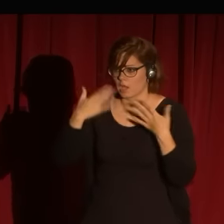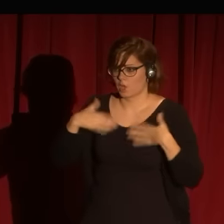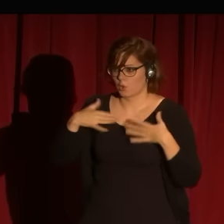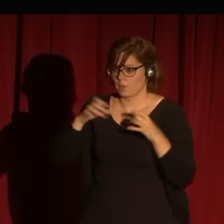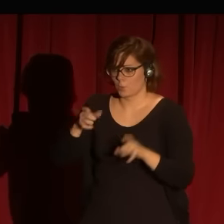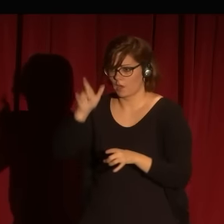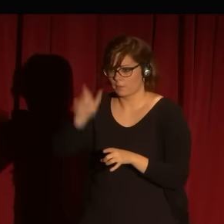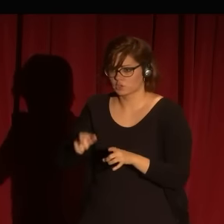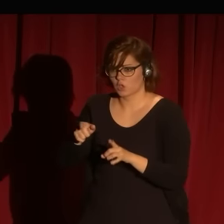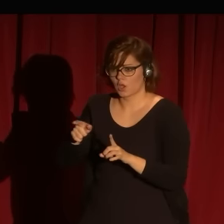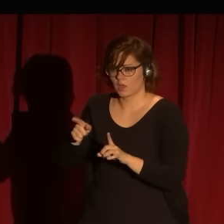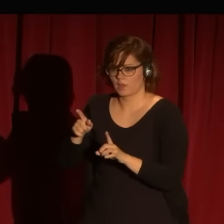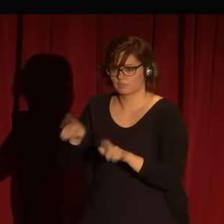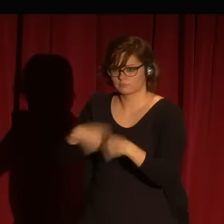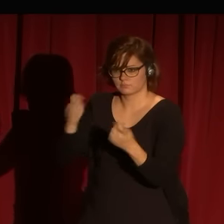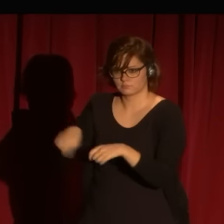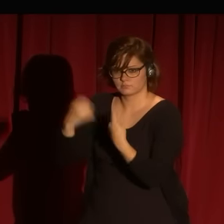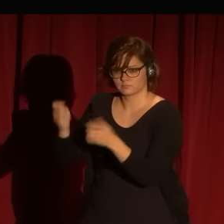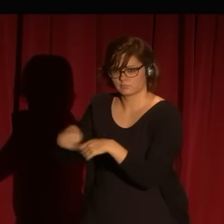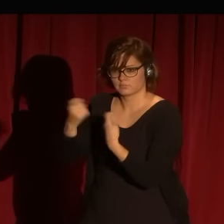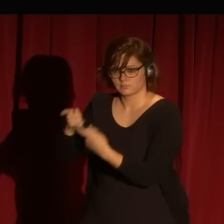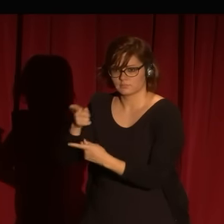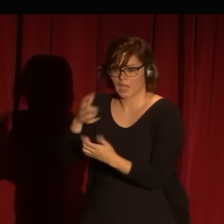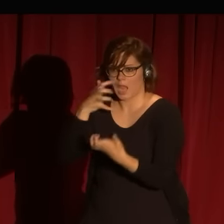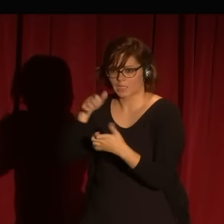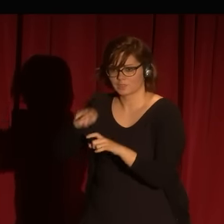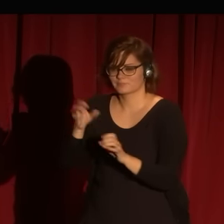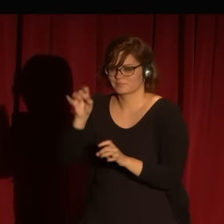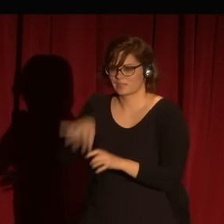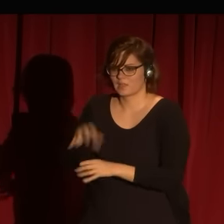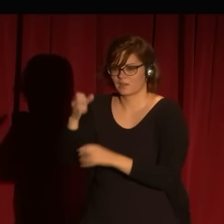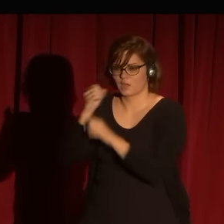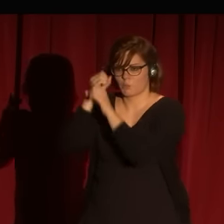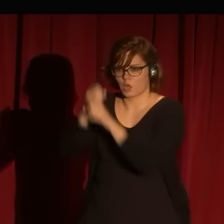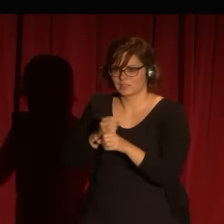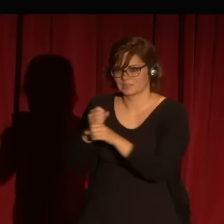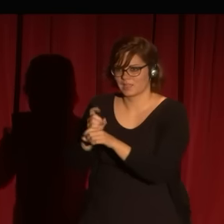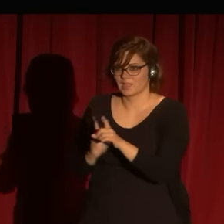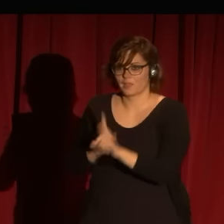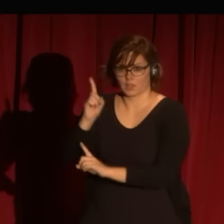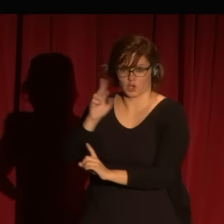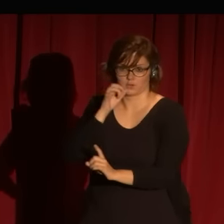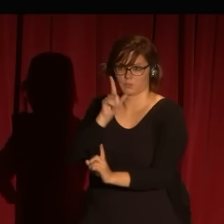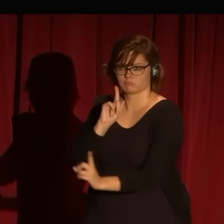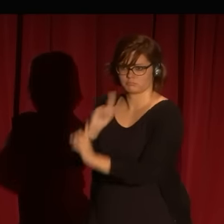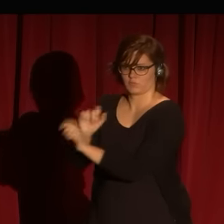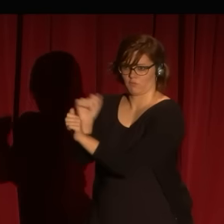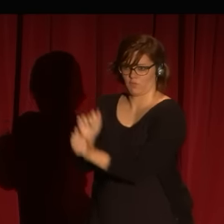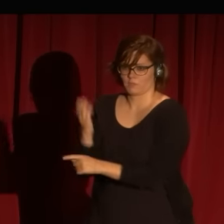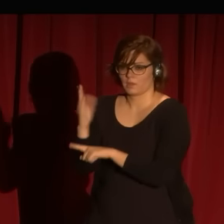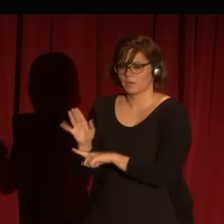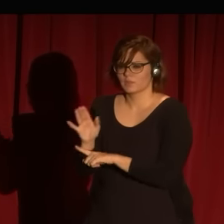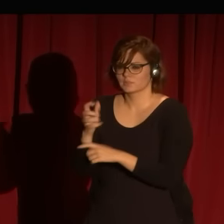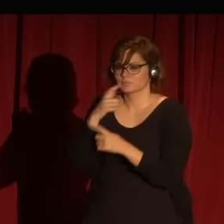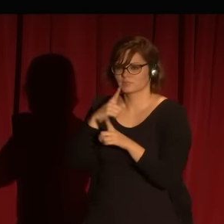destruyendo obras de arte Esos son los protestantes del Norte y están confront ellos a los del Norte no hay una guerra de